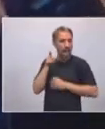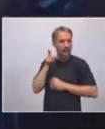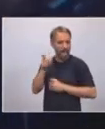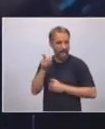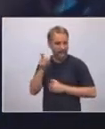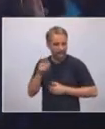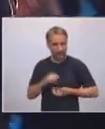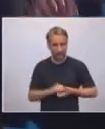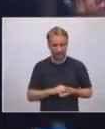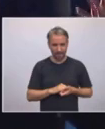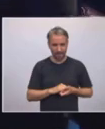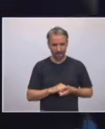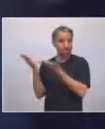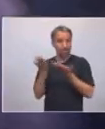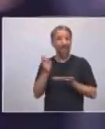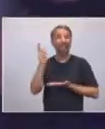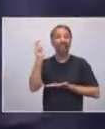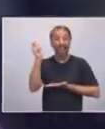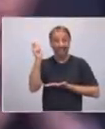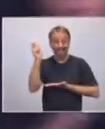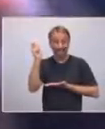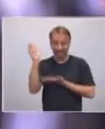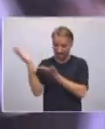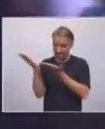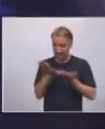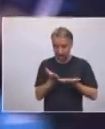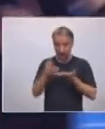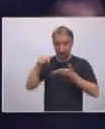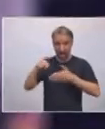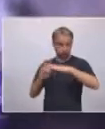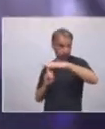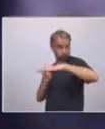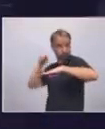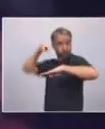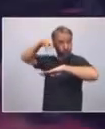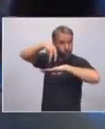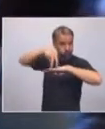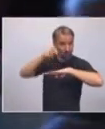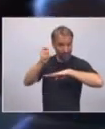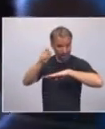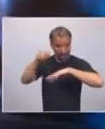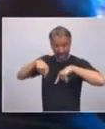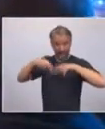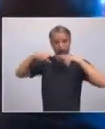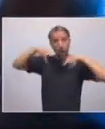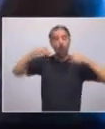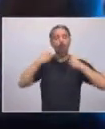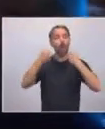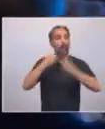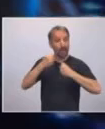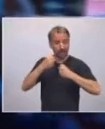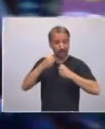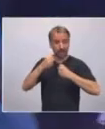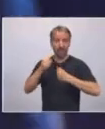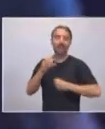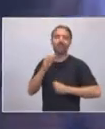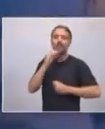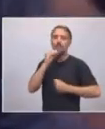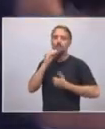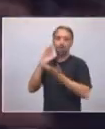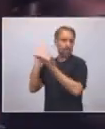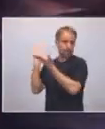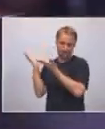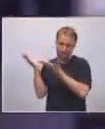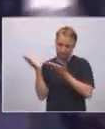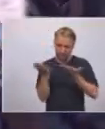deuda en 70.000 millones. 70.000 millones de dólares es la mitad de lo que costaba el déficit fiscal. Vos tenías 7% de déficit fiscal prorrogado